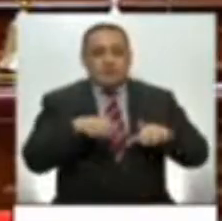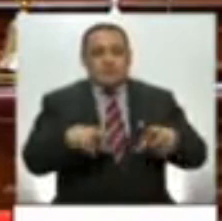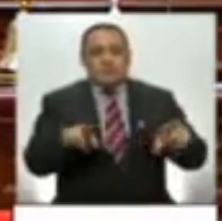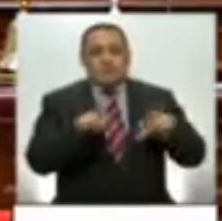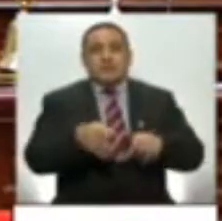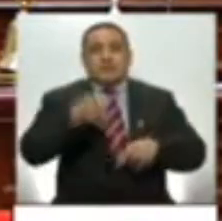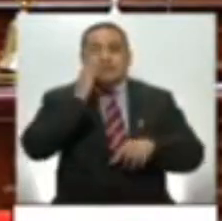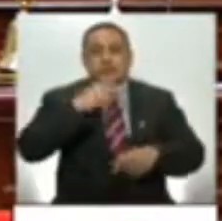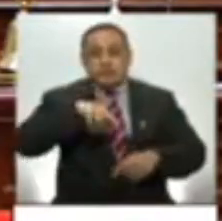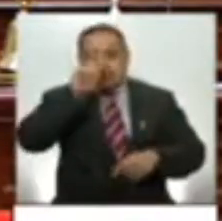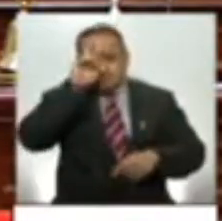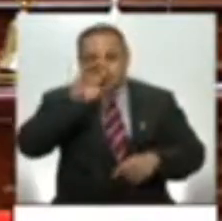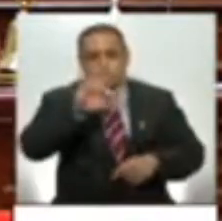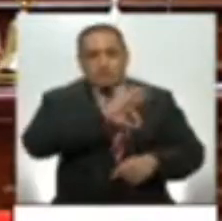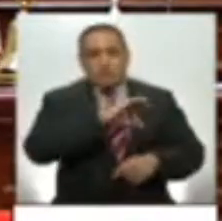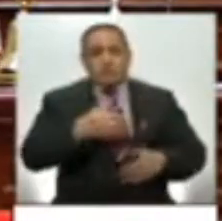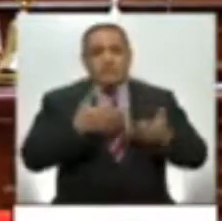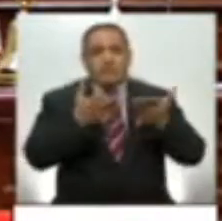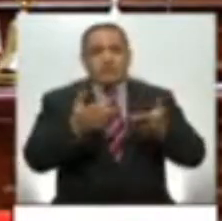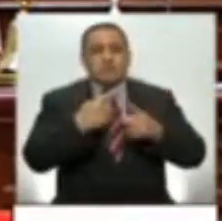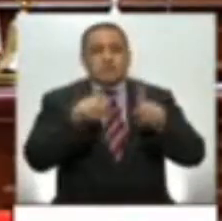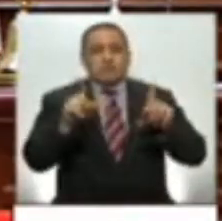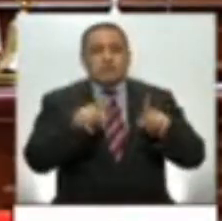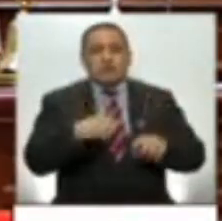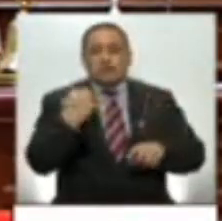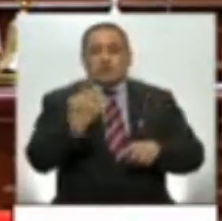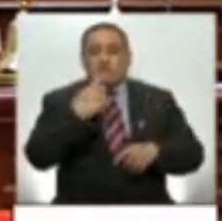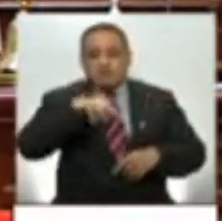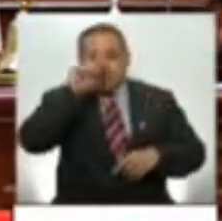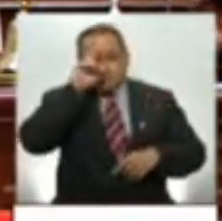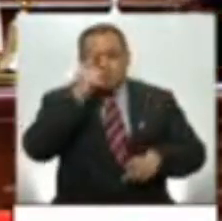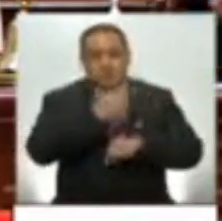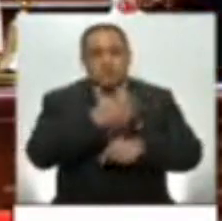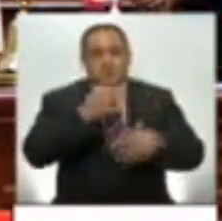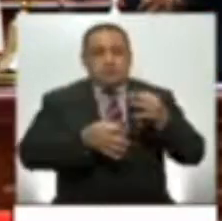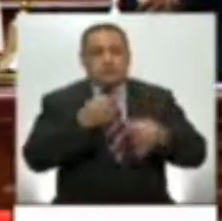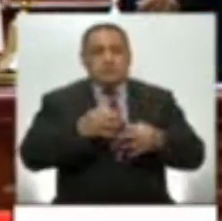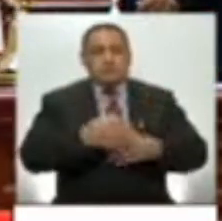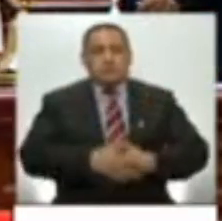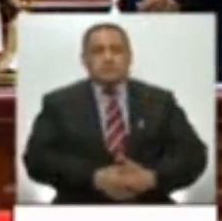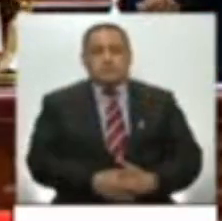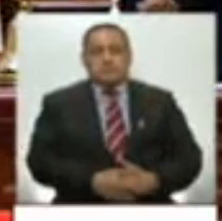que Dios y la patria la premien, sino que él y la nación se lo demanden.